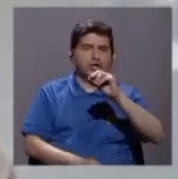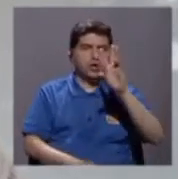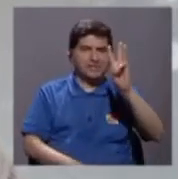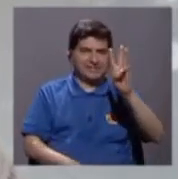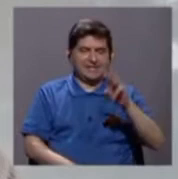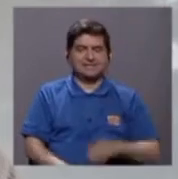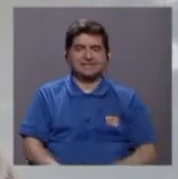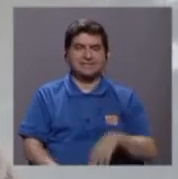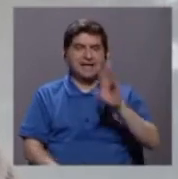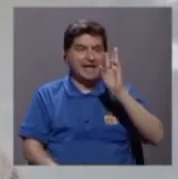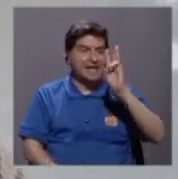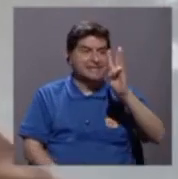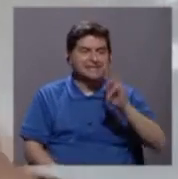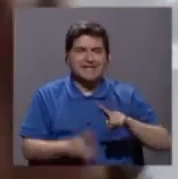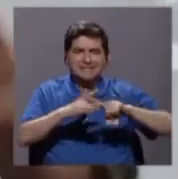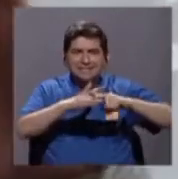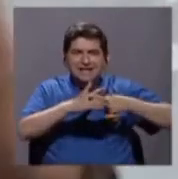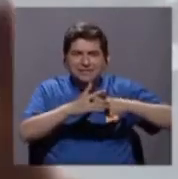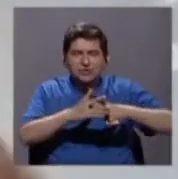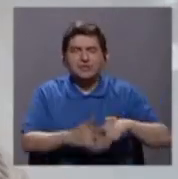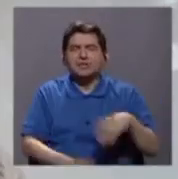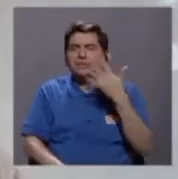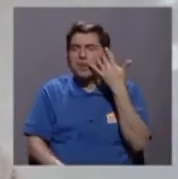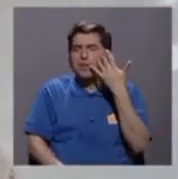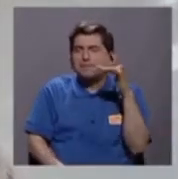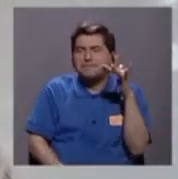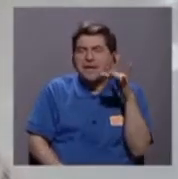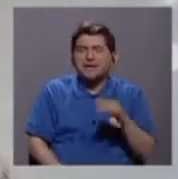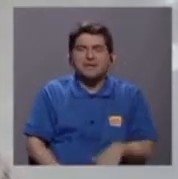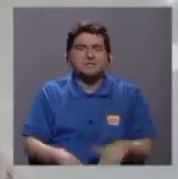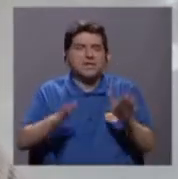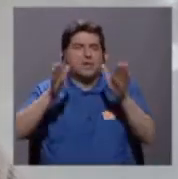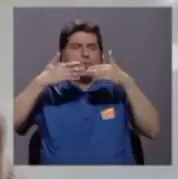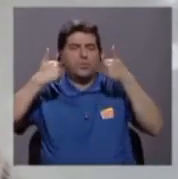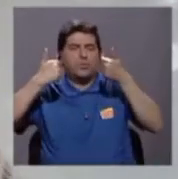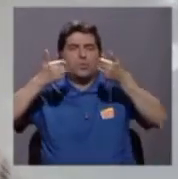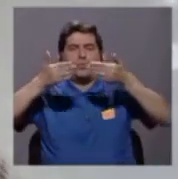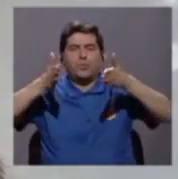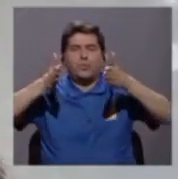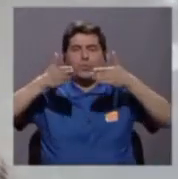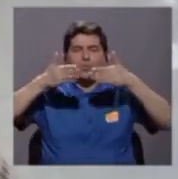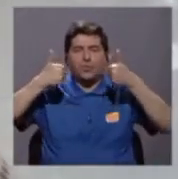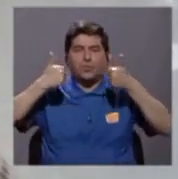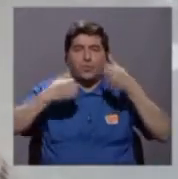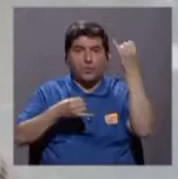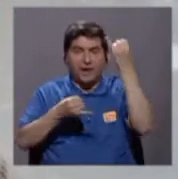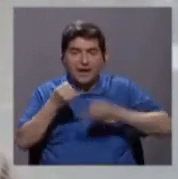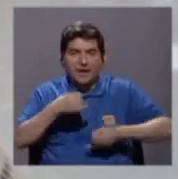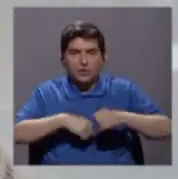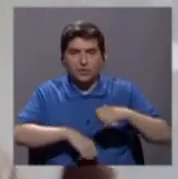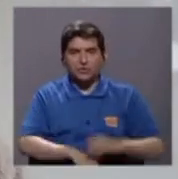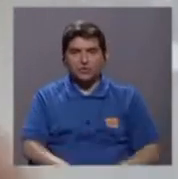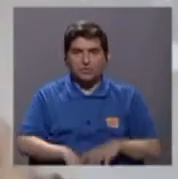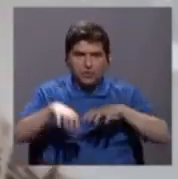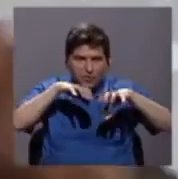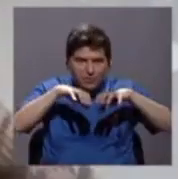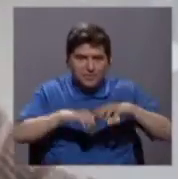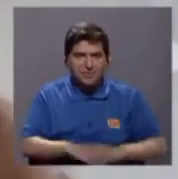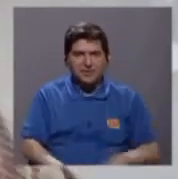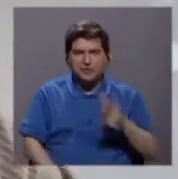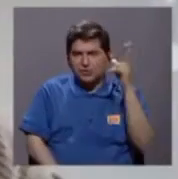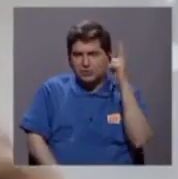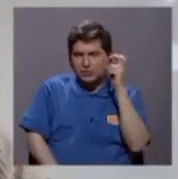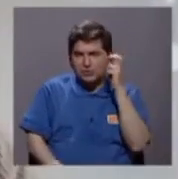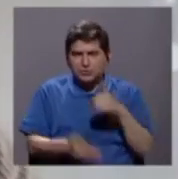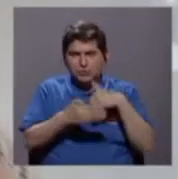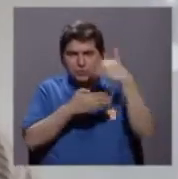la 6 el instrumento hace como el viento. Entonces, cuando oyen el último movimiento de la sinfonía y cuando se oye ese escándalo que